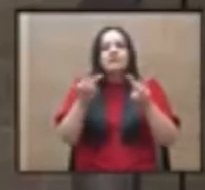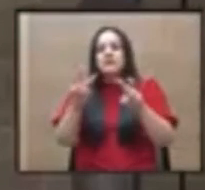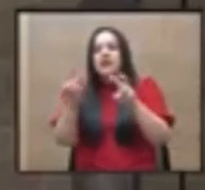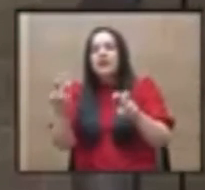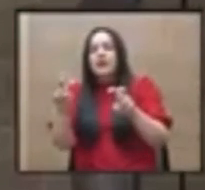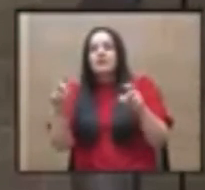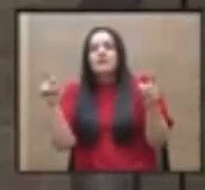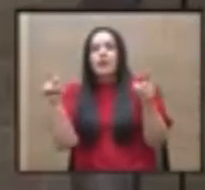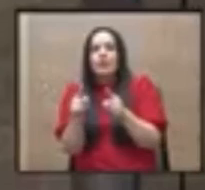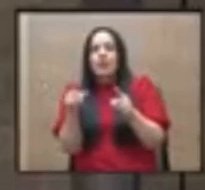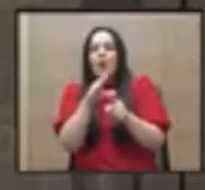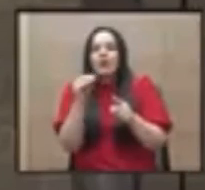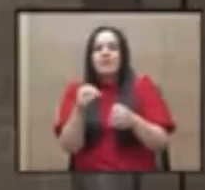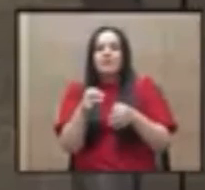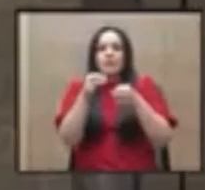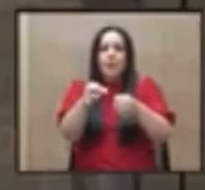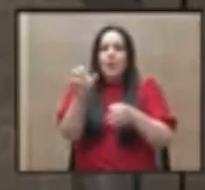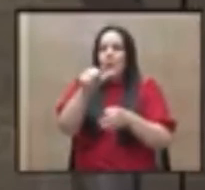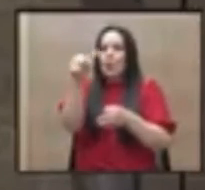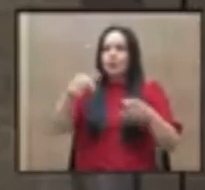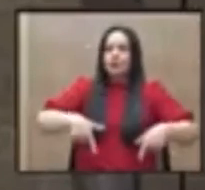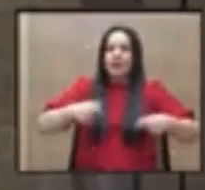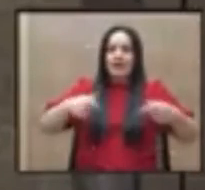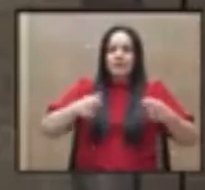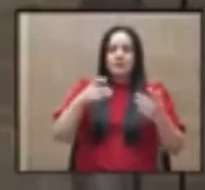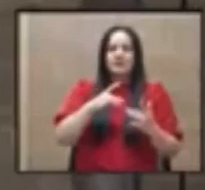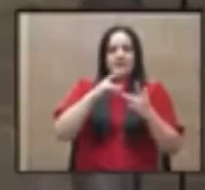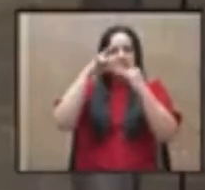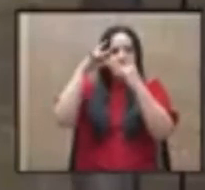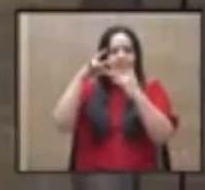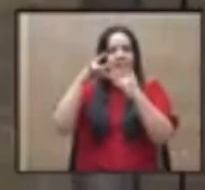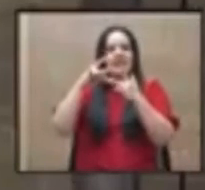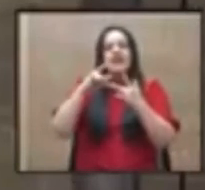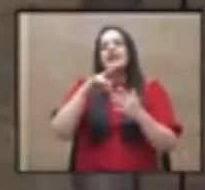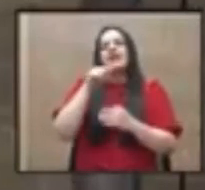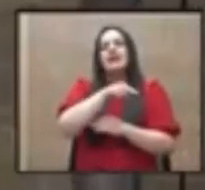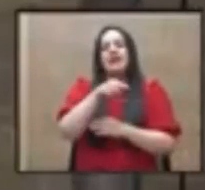posponer otros gastos, especialmente en activos.